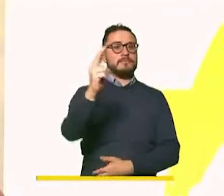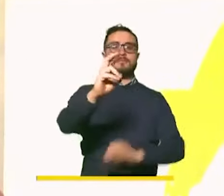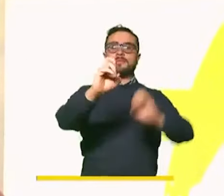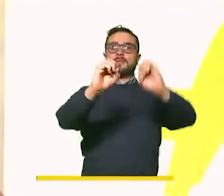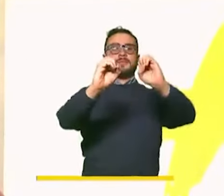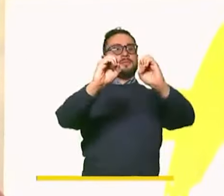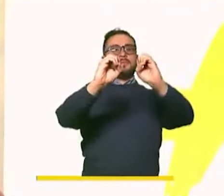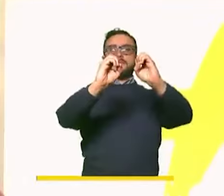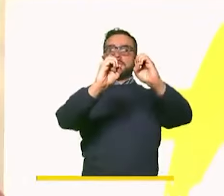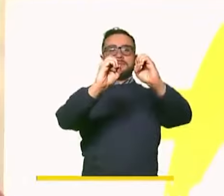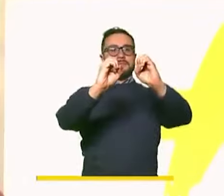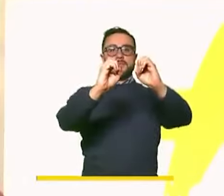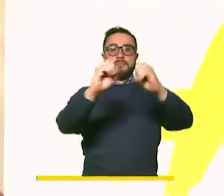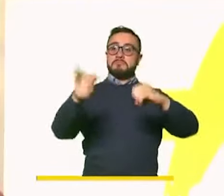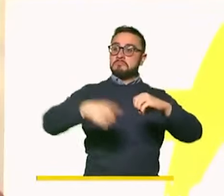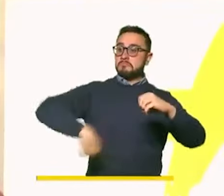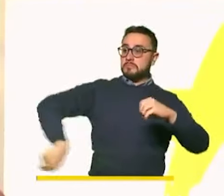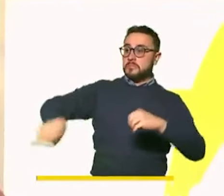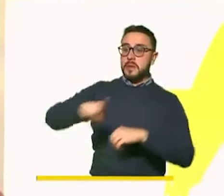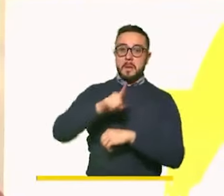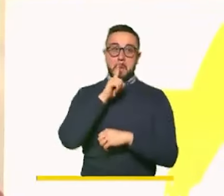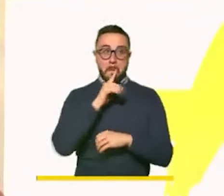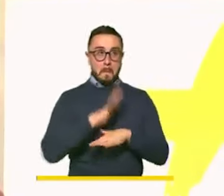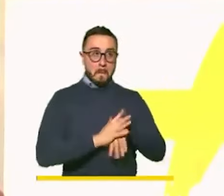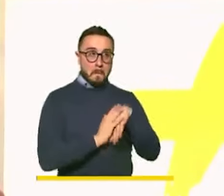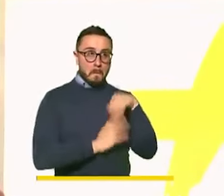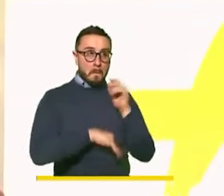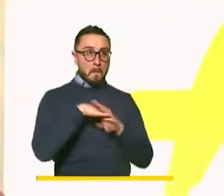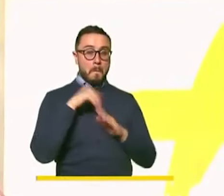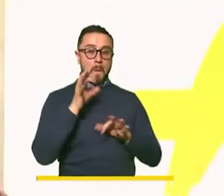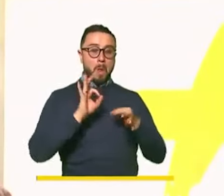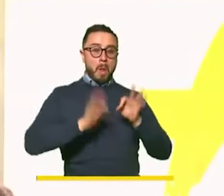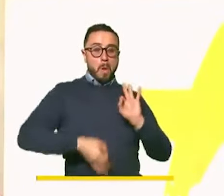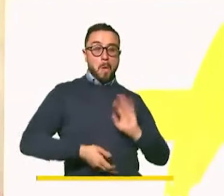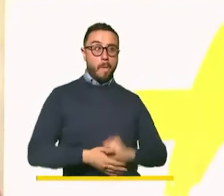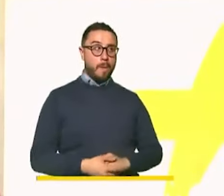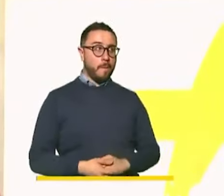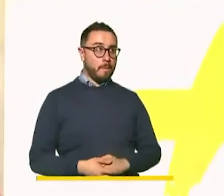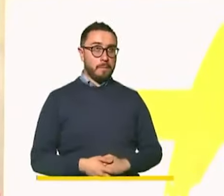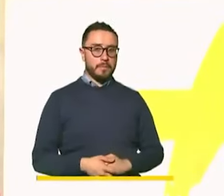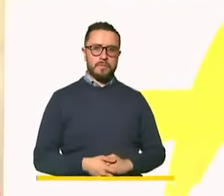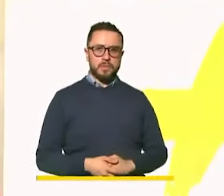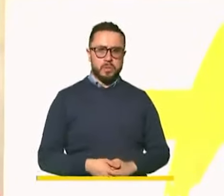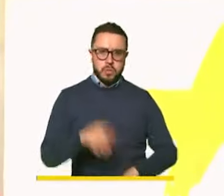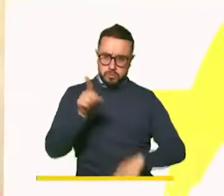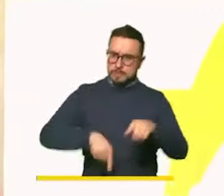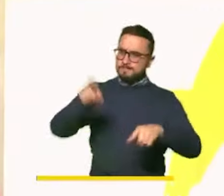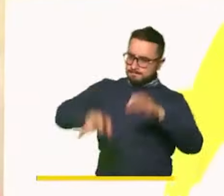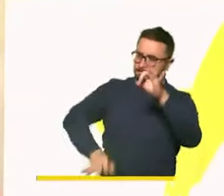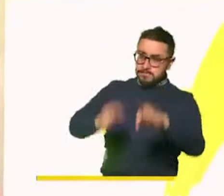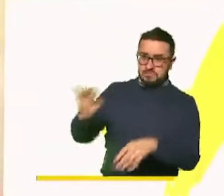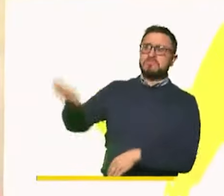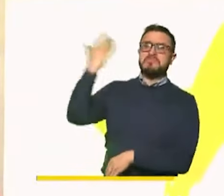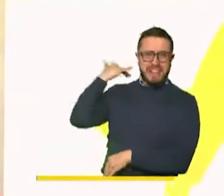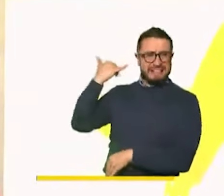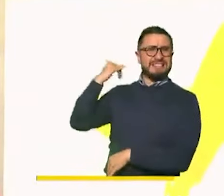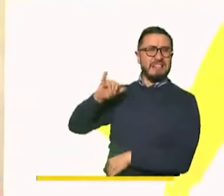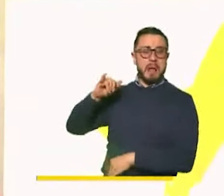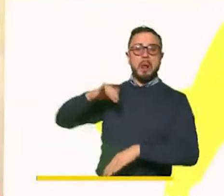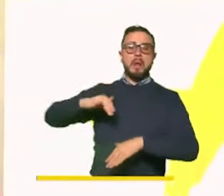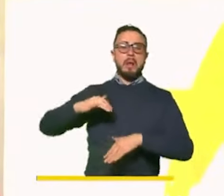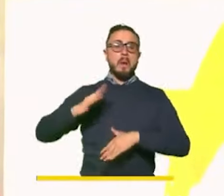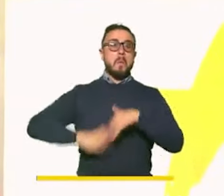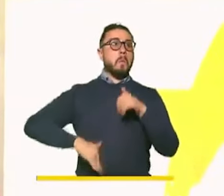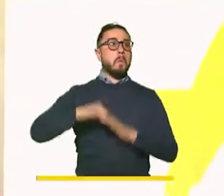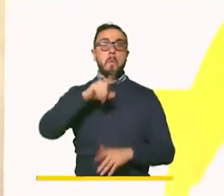Ninguno puede salir incólume, como tantos ladrones de cuello blanco han salido en Colombia, si toca un